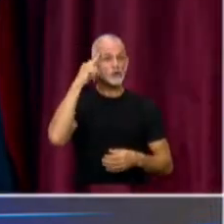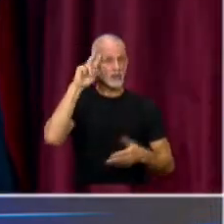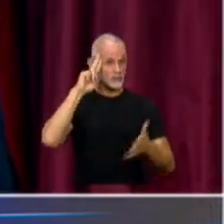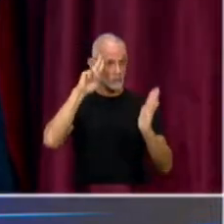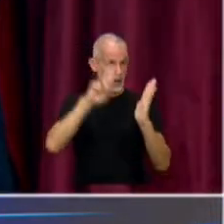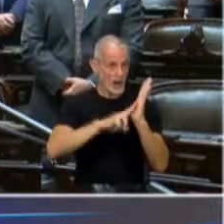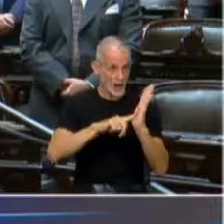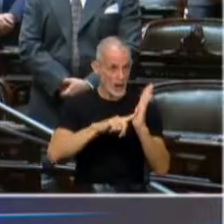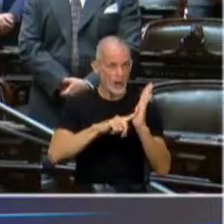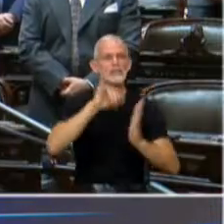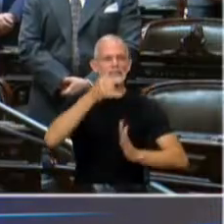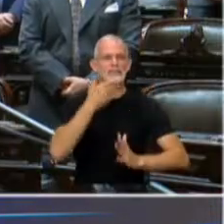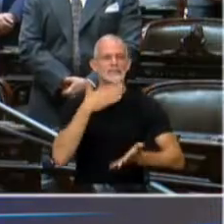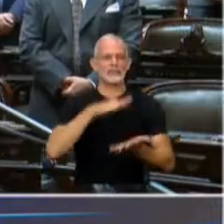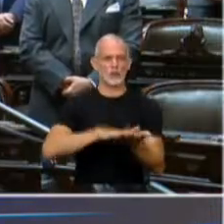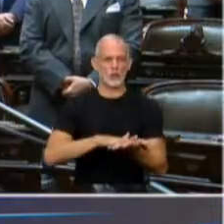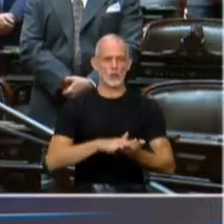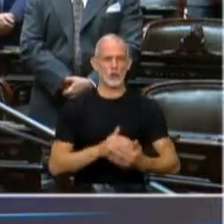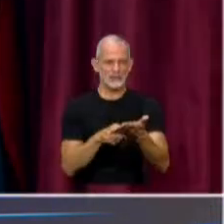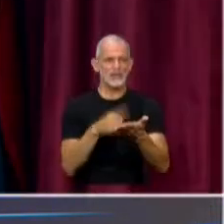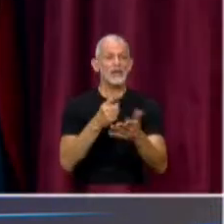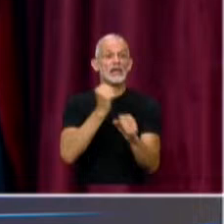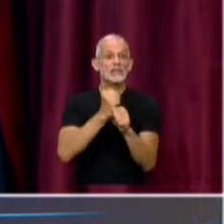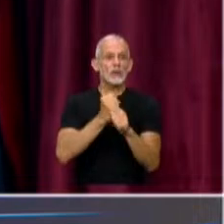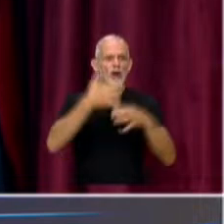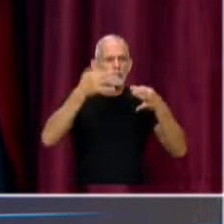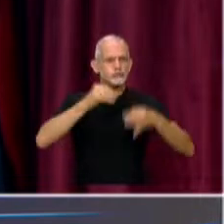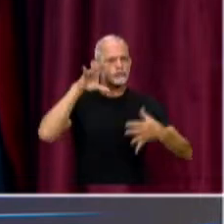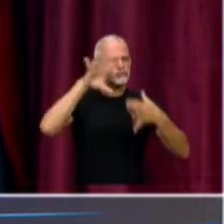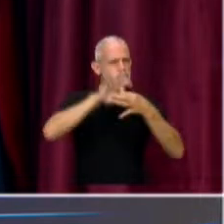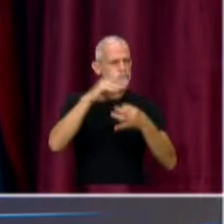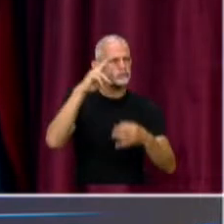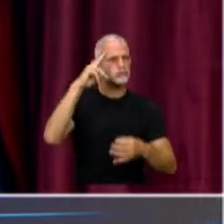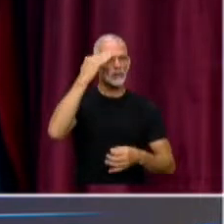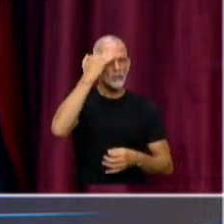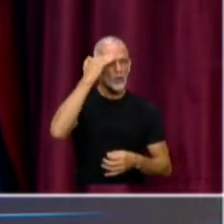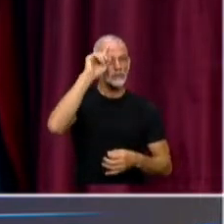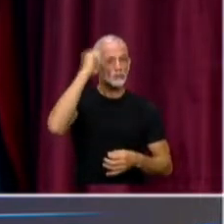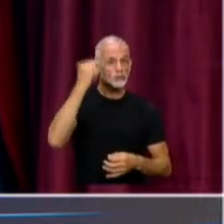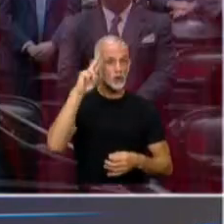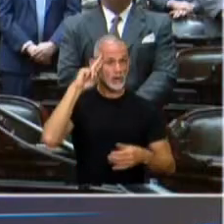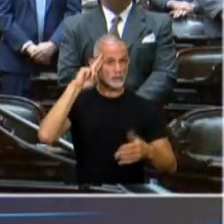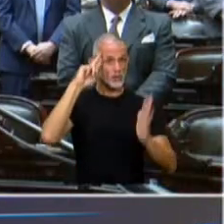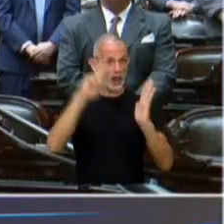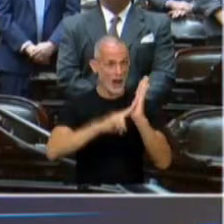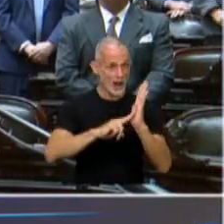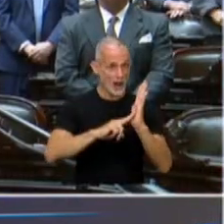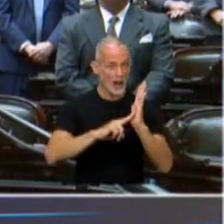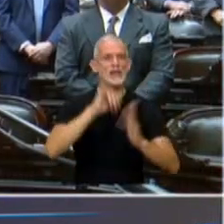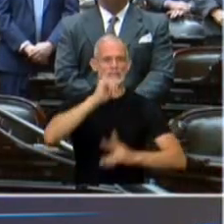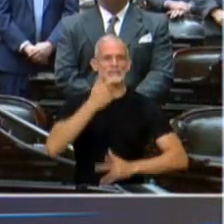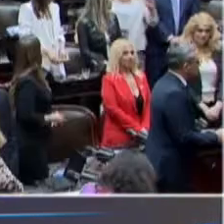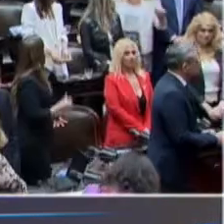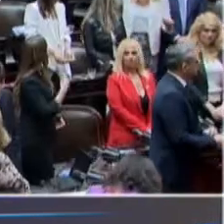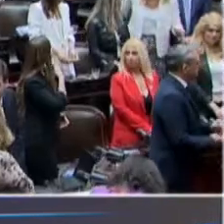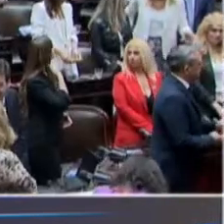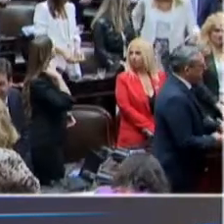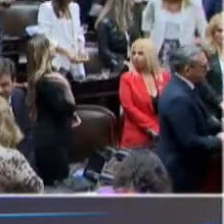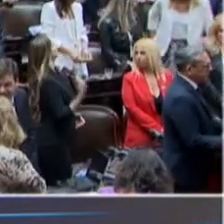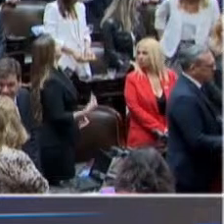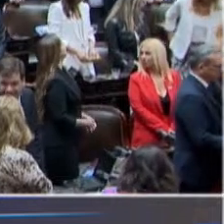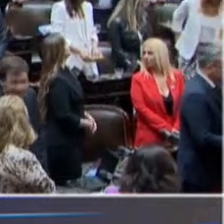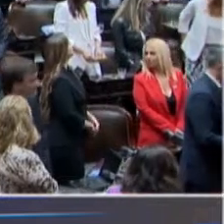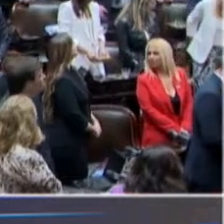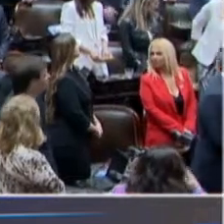sumar votos y que la experiencia de las extraordinarias para los próximos meses termine en un resultado fructífero que no implique